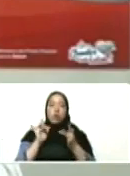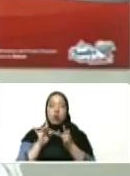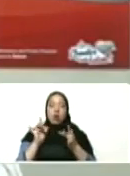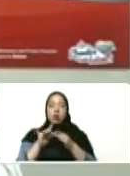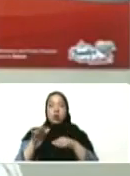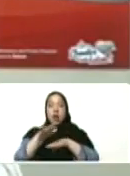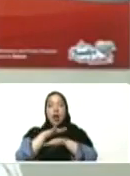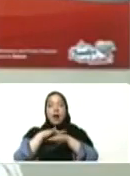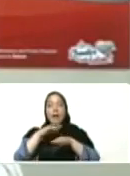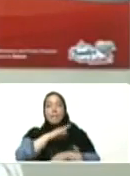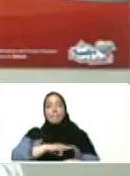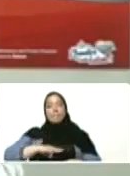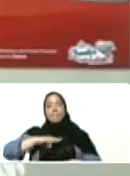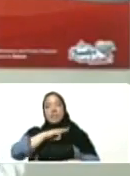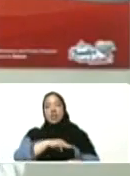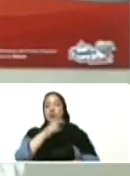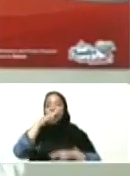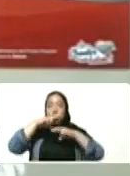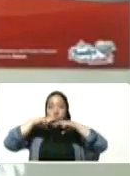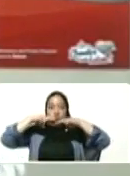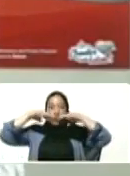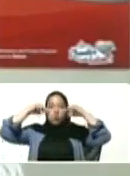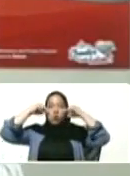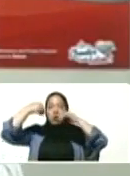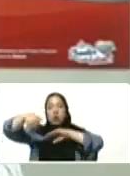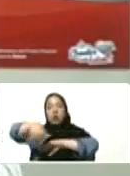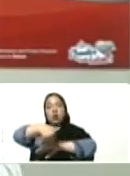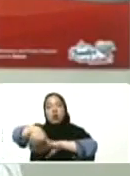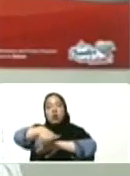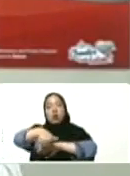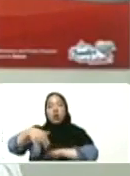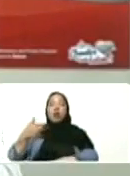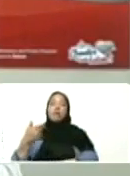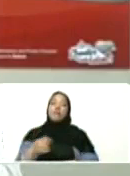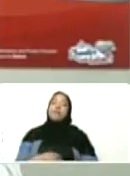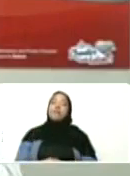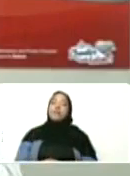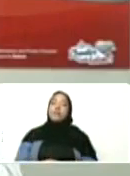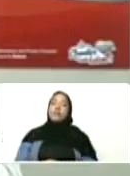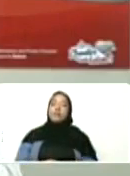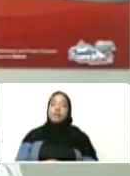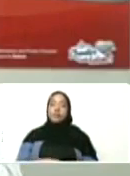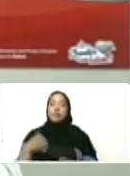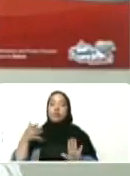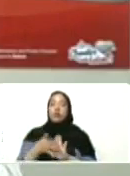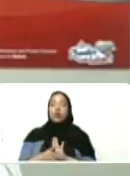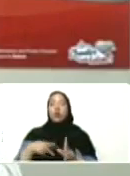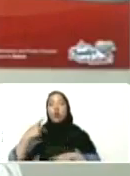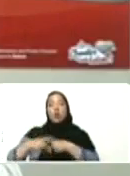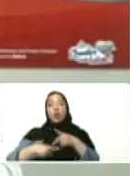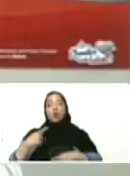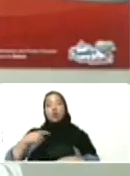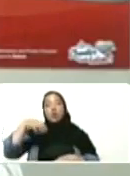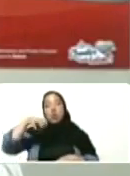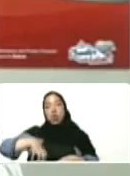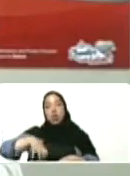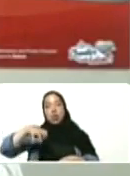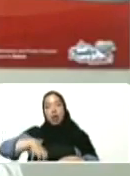Misión Sonrisa, allá en la calle El Seguro. Sector El Progreso del